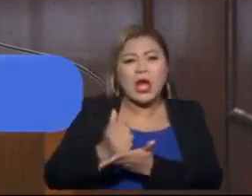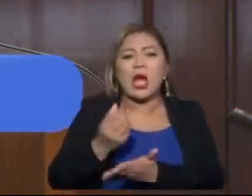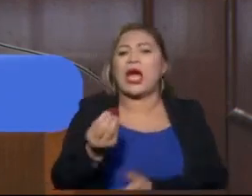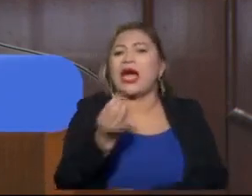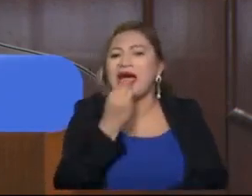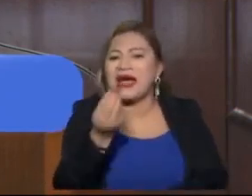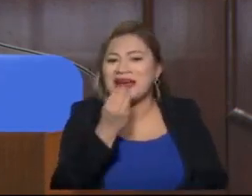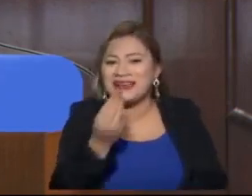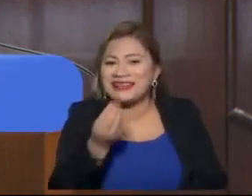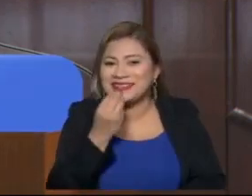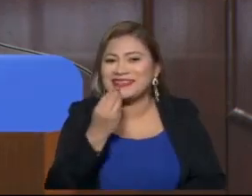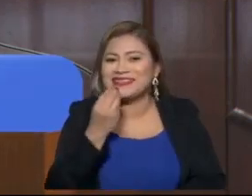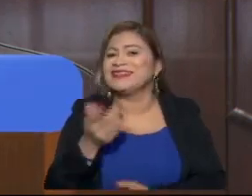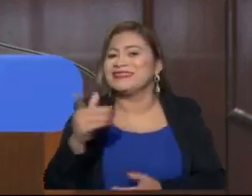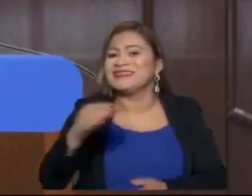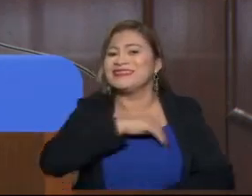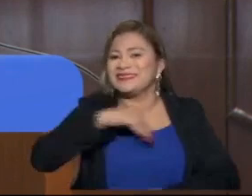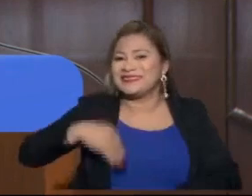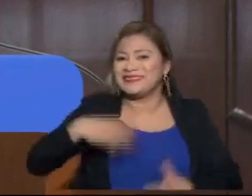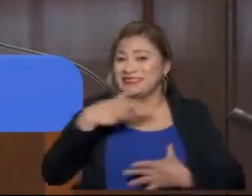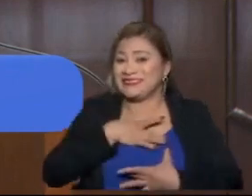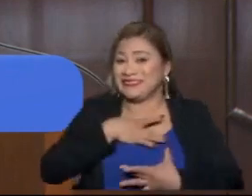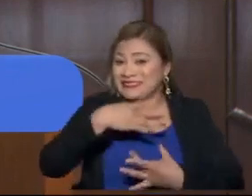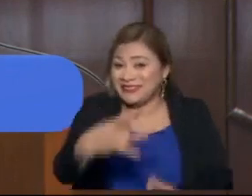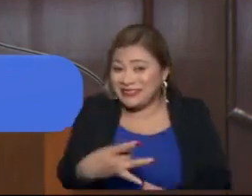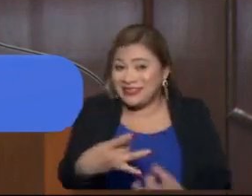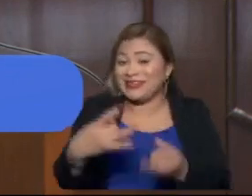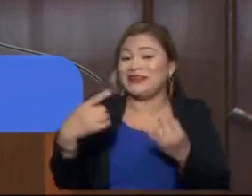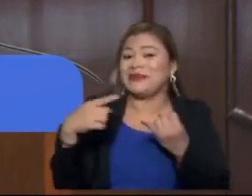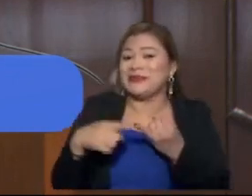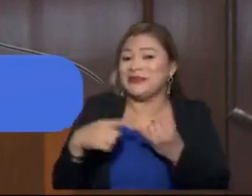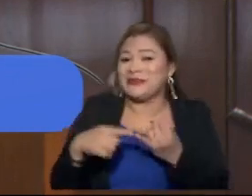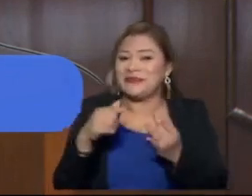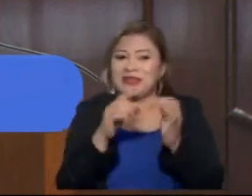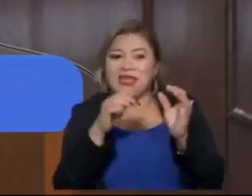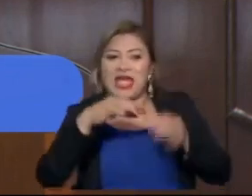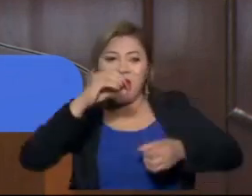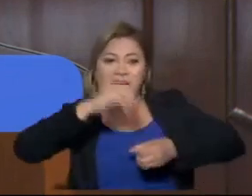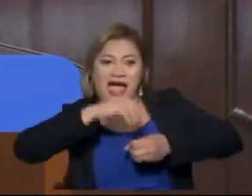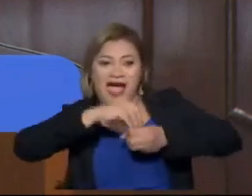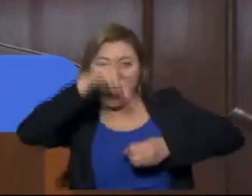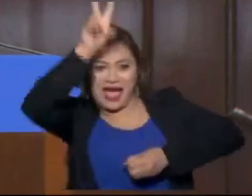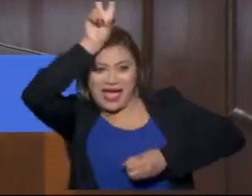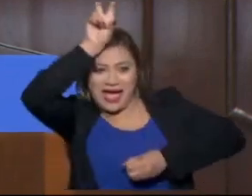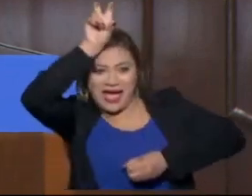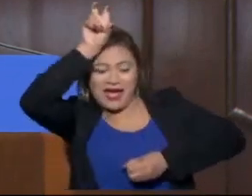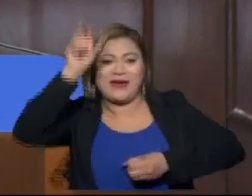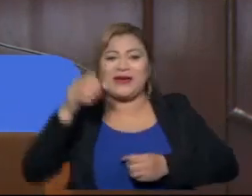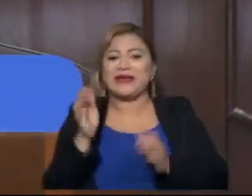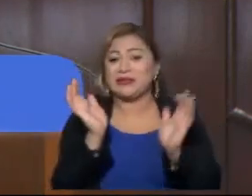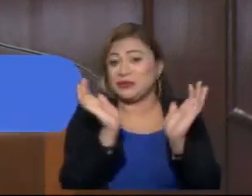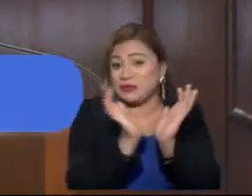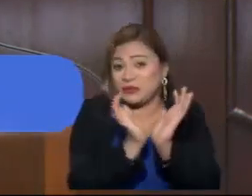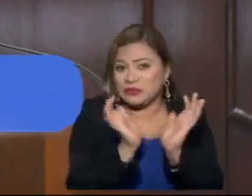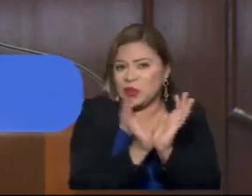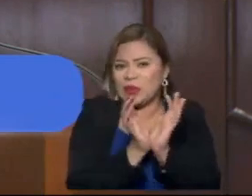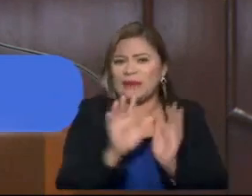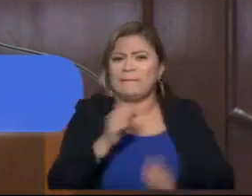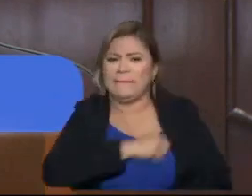medicamentos entre el Ministerio de Salud y la Caja de Ahorro, la Caja del Seguro Social,